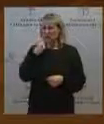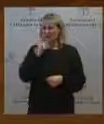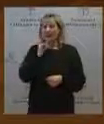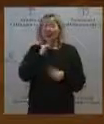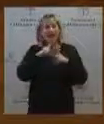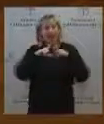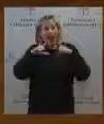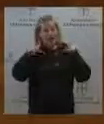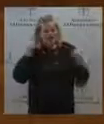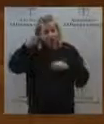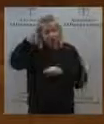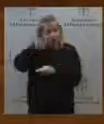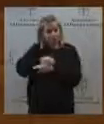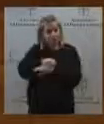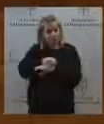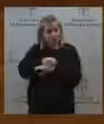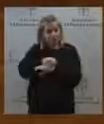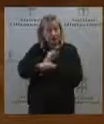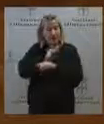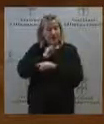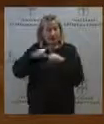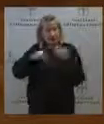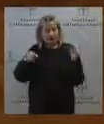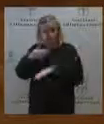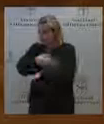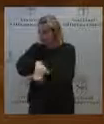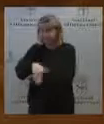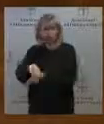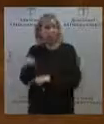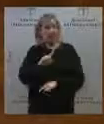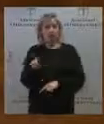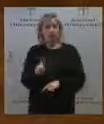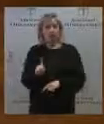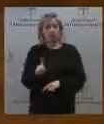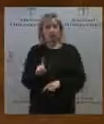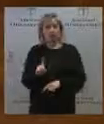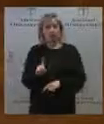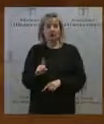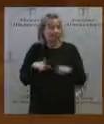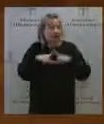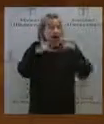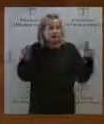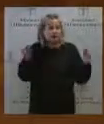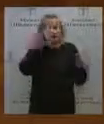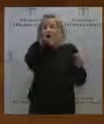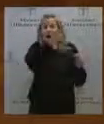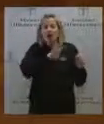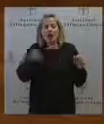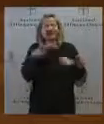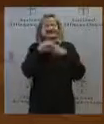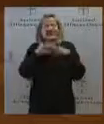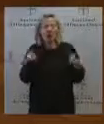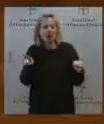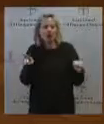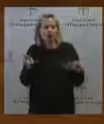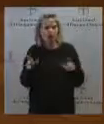no puede practicarse en ningún lugar de Asturias, al menos tal y como pretenden enseñarla. Con un coste estimado anual de 70 millones de euros para colocar